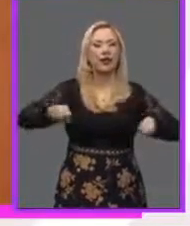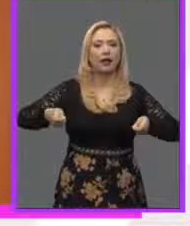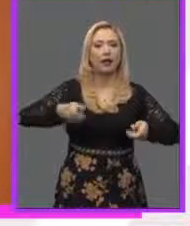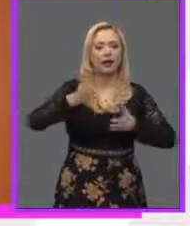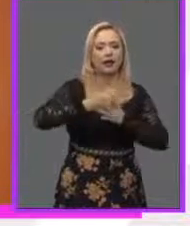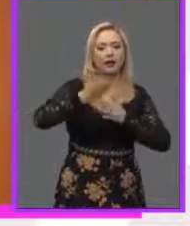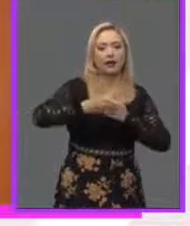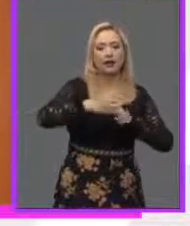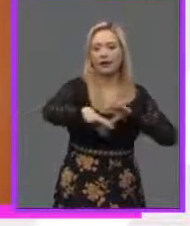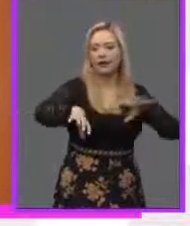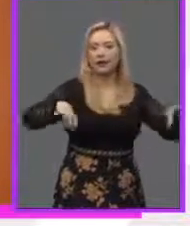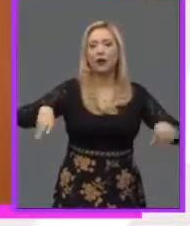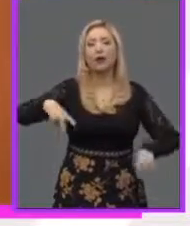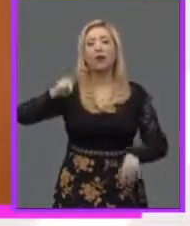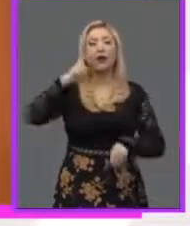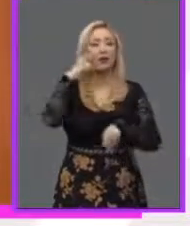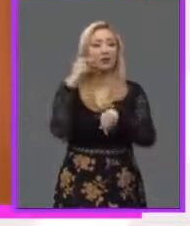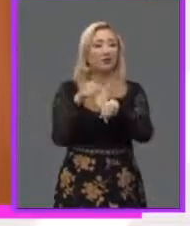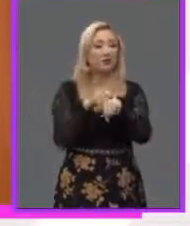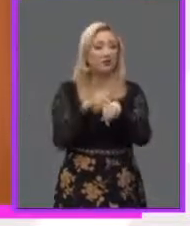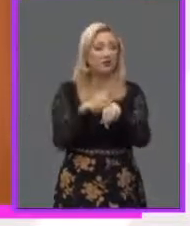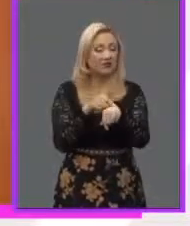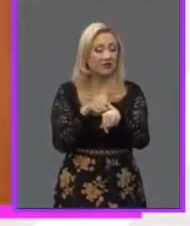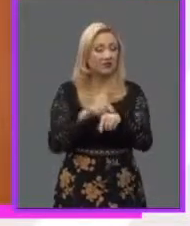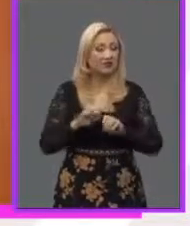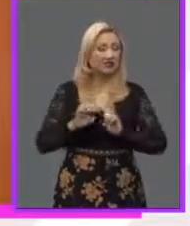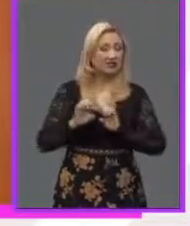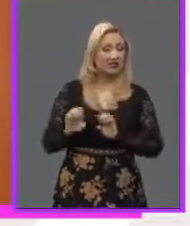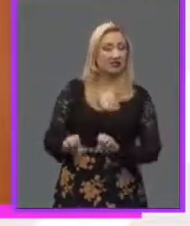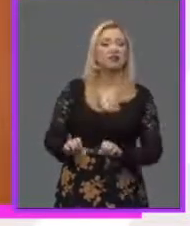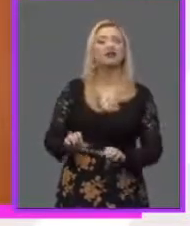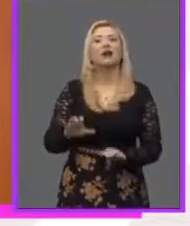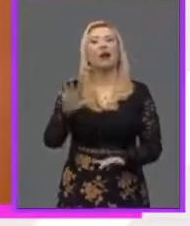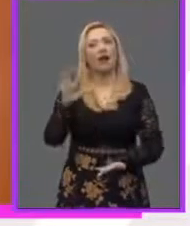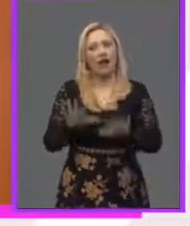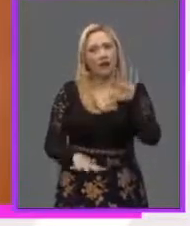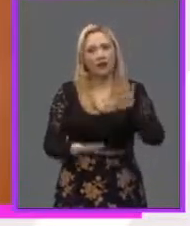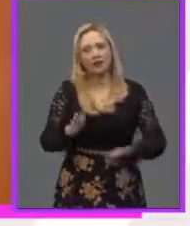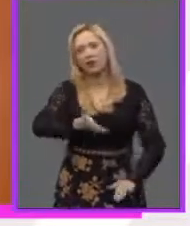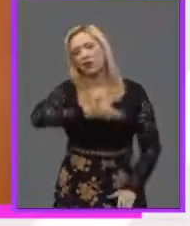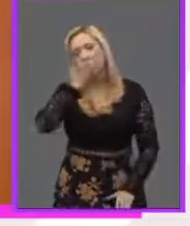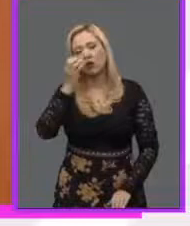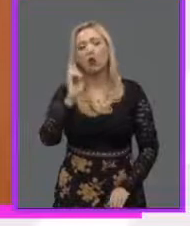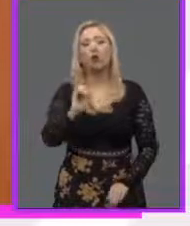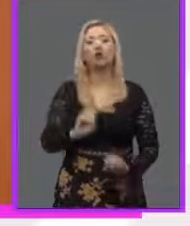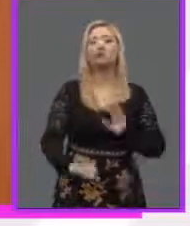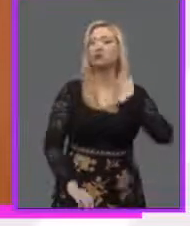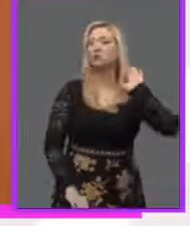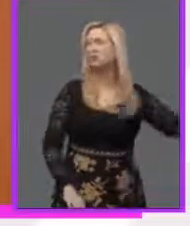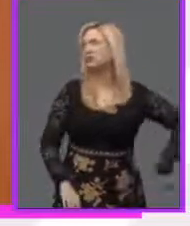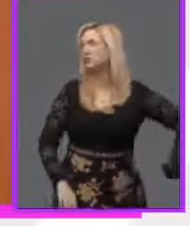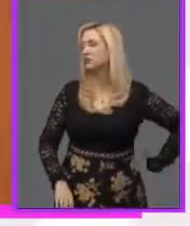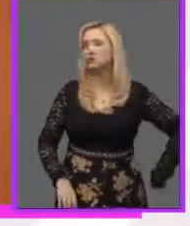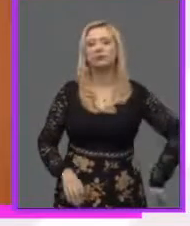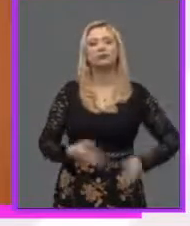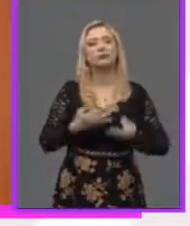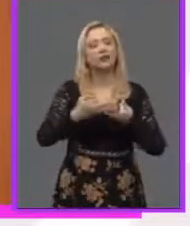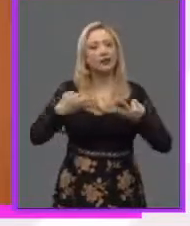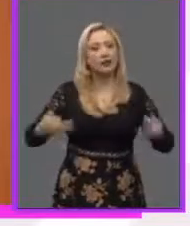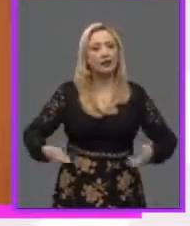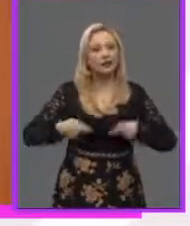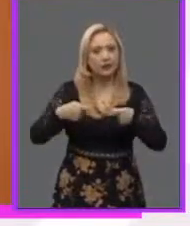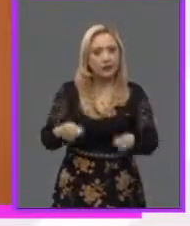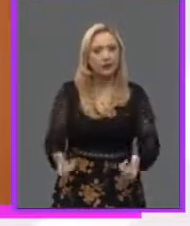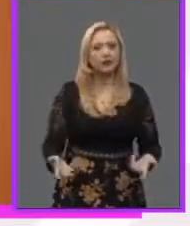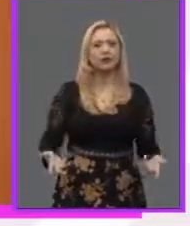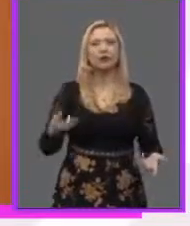las tierras. Sin embargo, el racismo, a veces normalizado e invisibilizado, es un factor que influye en el acceso a la tierra,